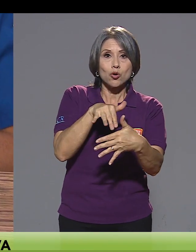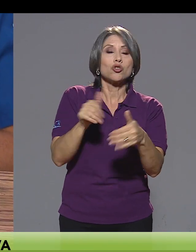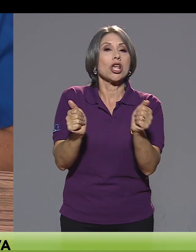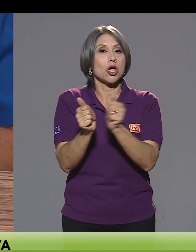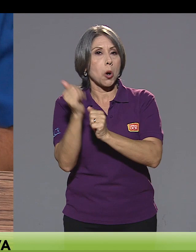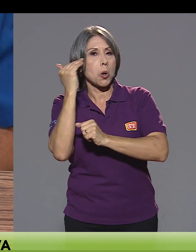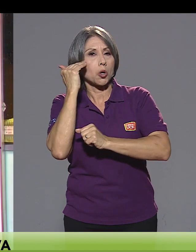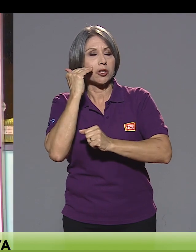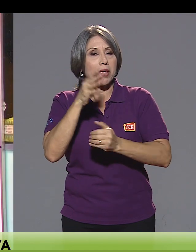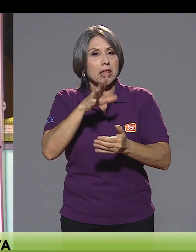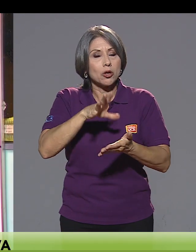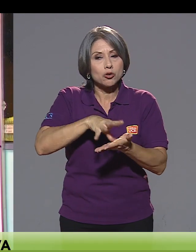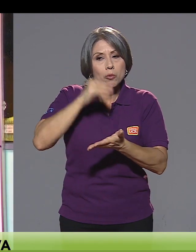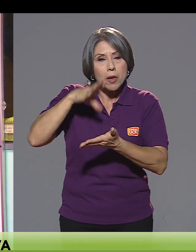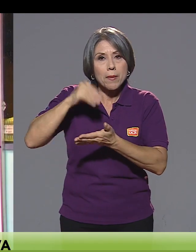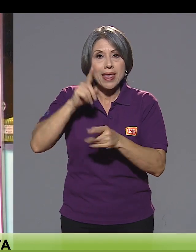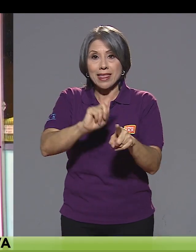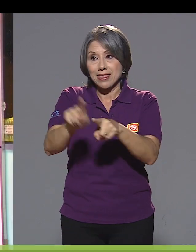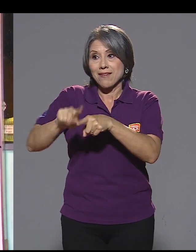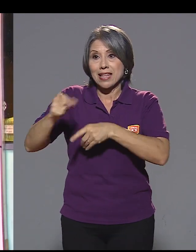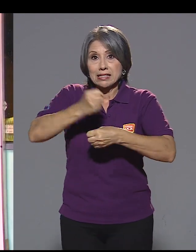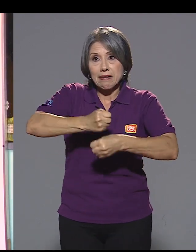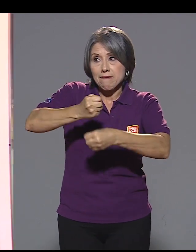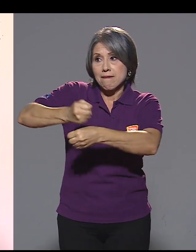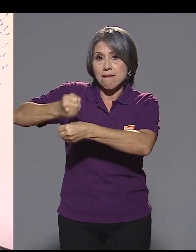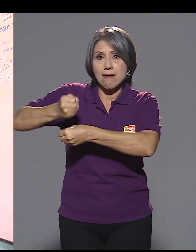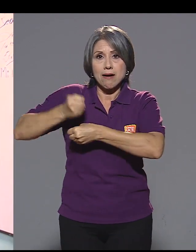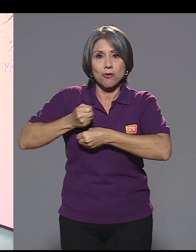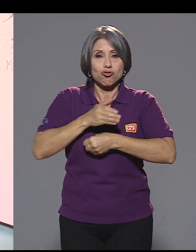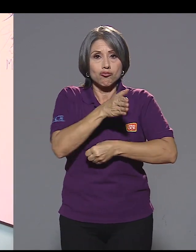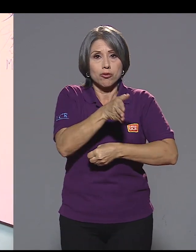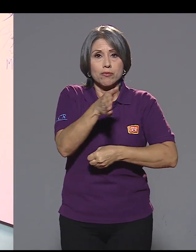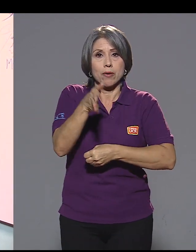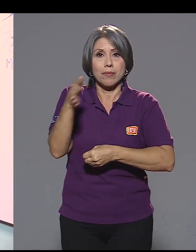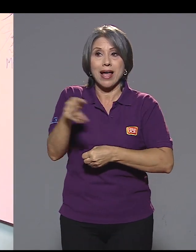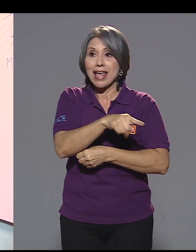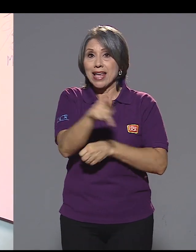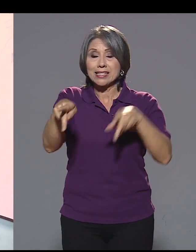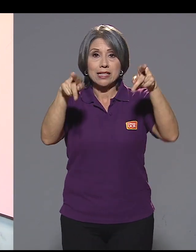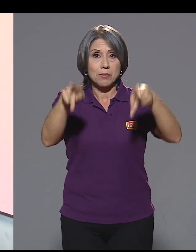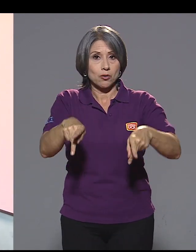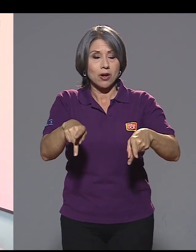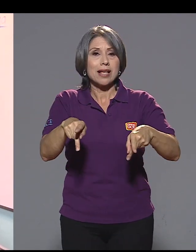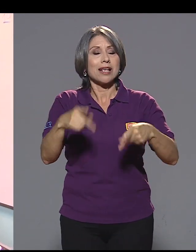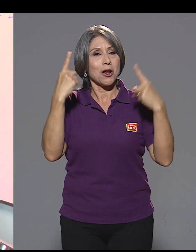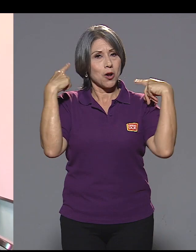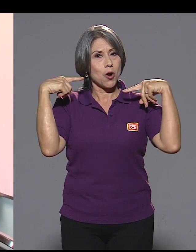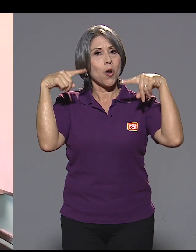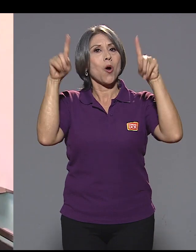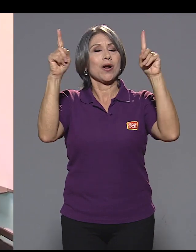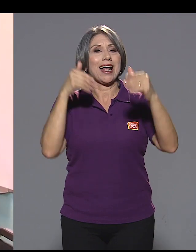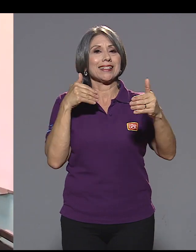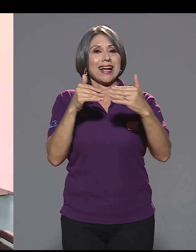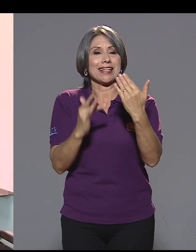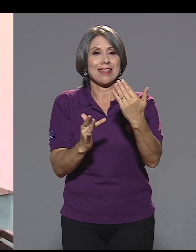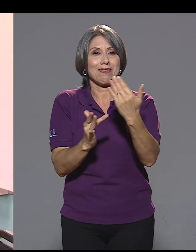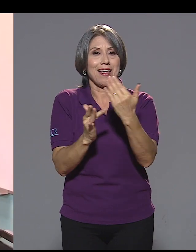conocimientos adquiridos en las diferentes pasantías que realizan, esta población logra acercarse de manera técnica al mercado